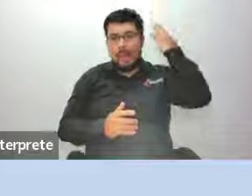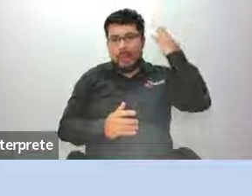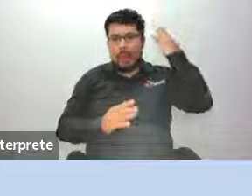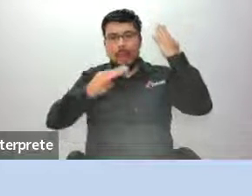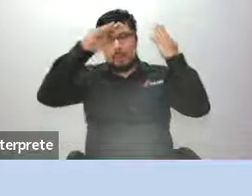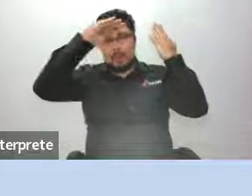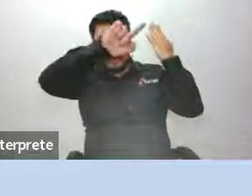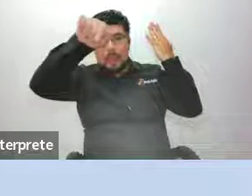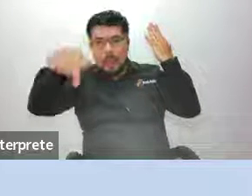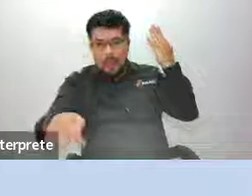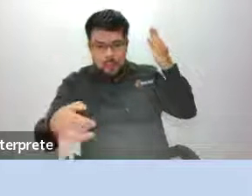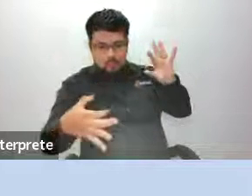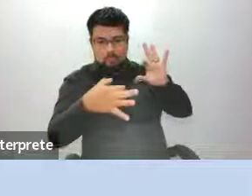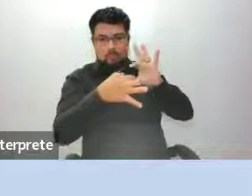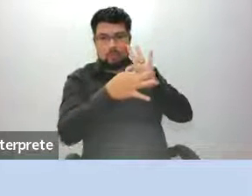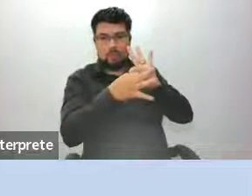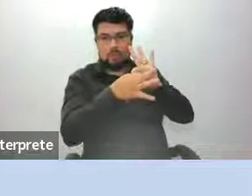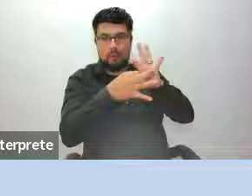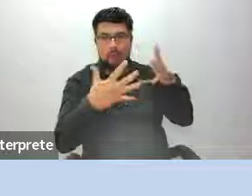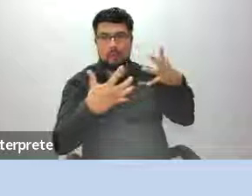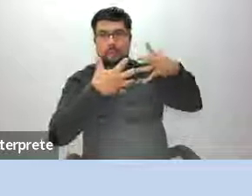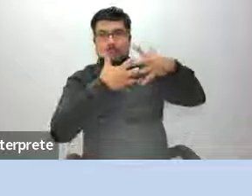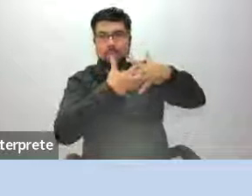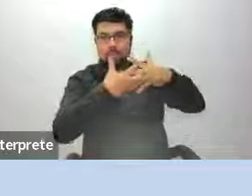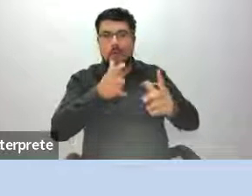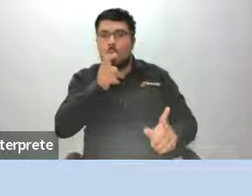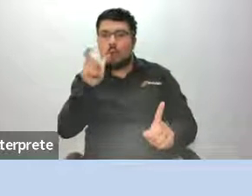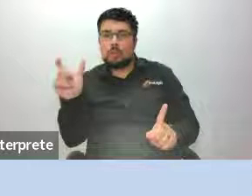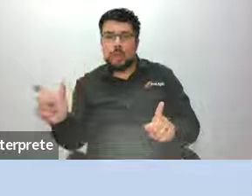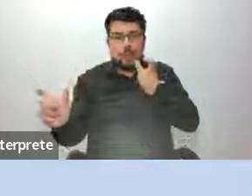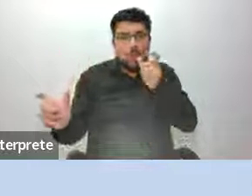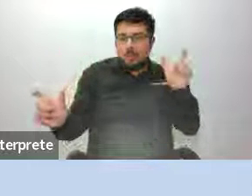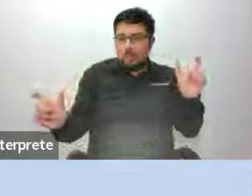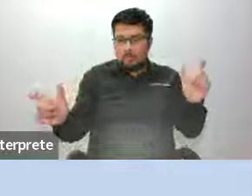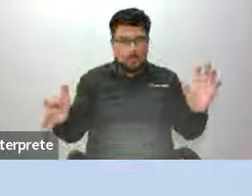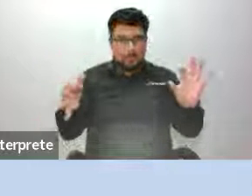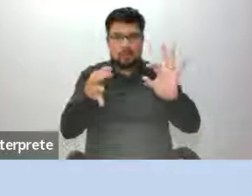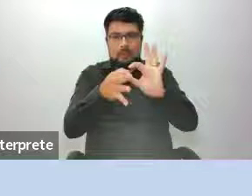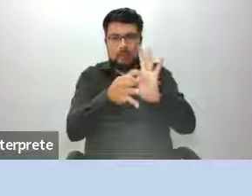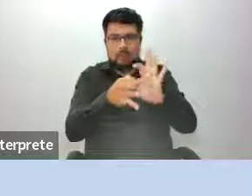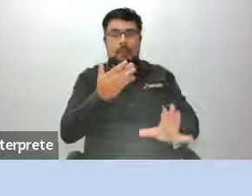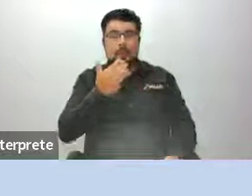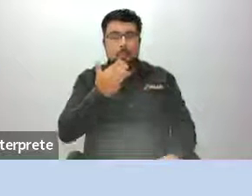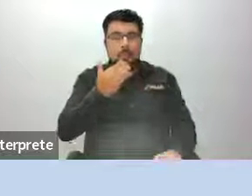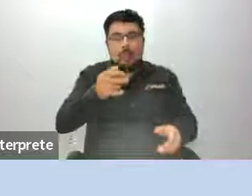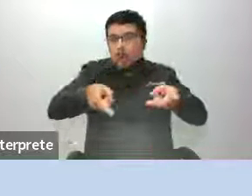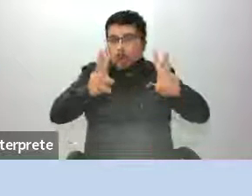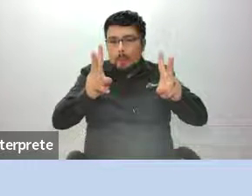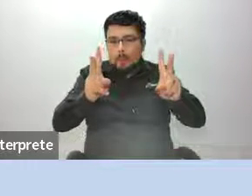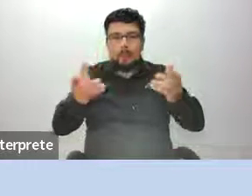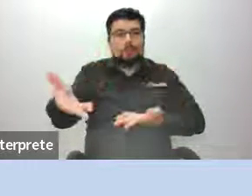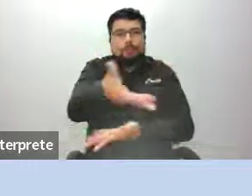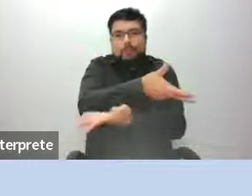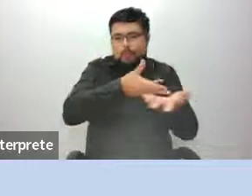nuevas, conceptos unos con otros, nos permite interactuar, ¿no es cierto?, con otras personas. Por lo tanto,